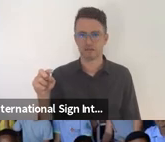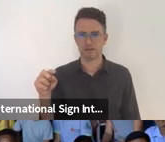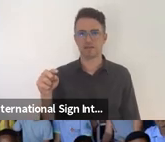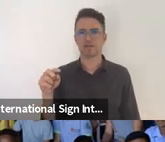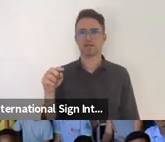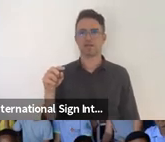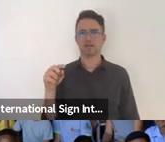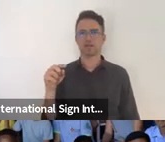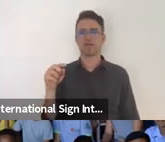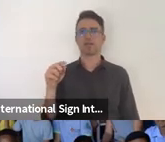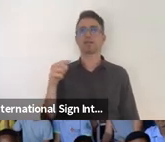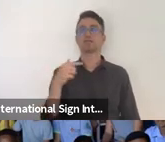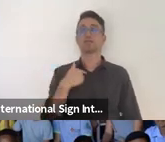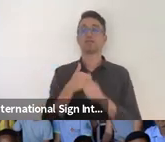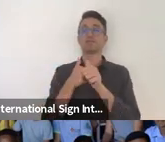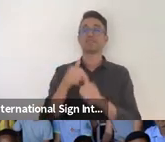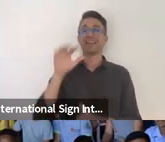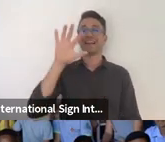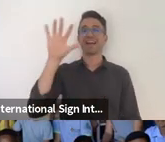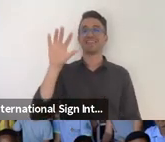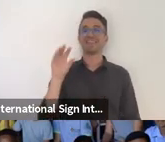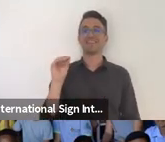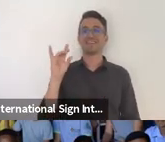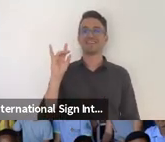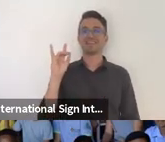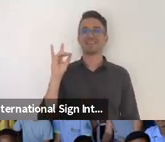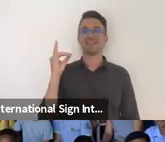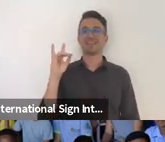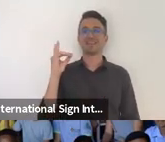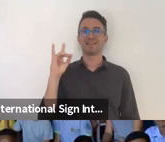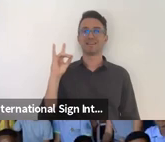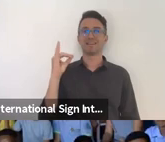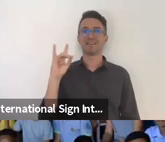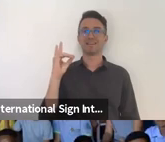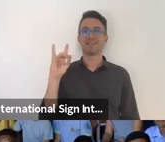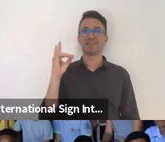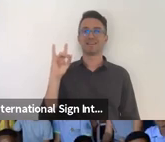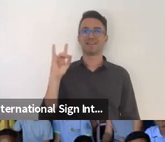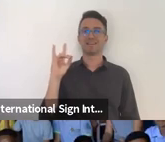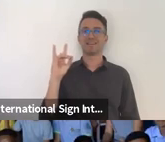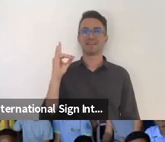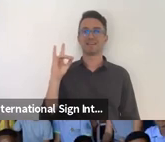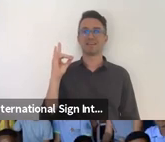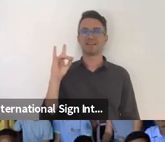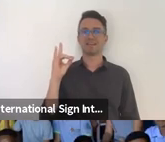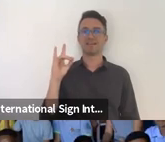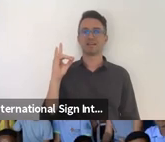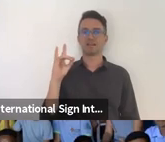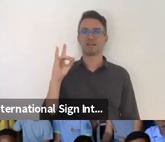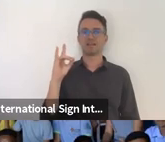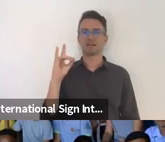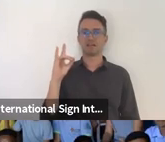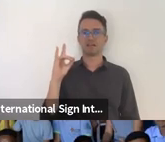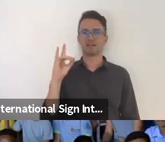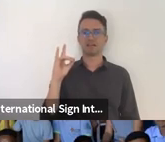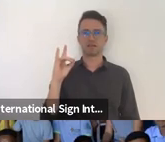soy joven indígena chiquitano moncor de la nación indígena, de las naciones indígenas